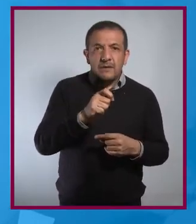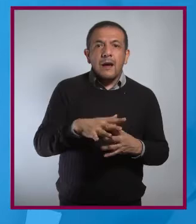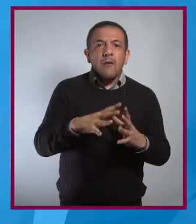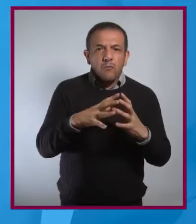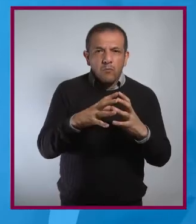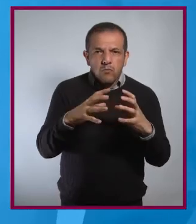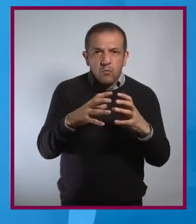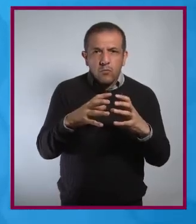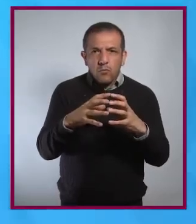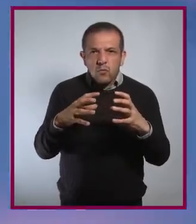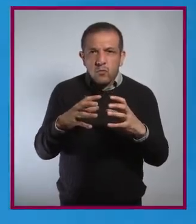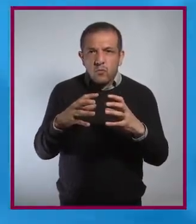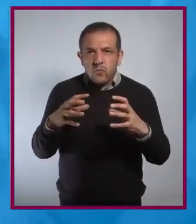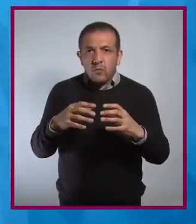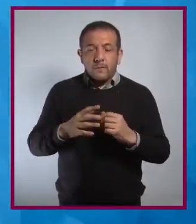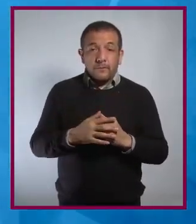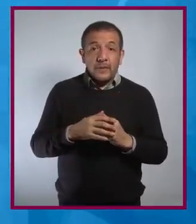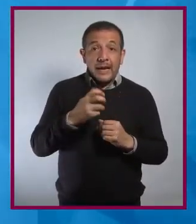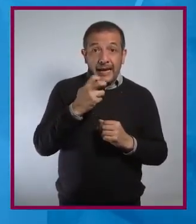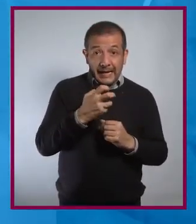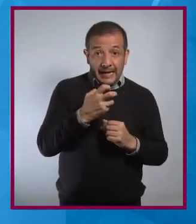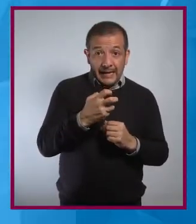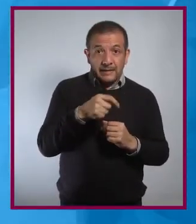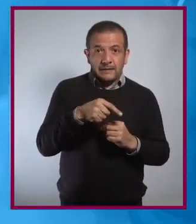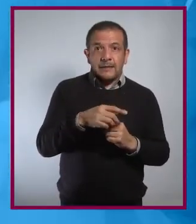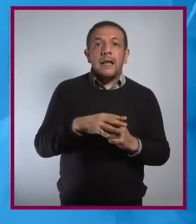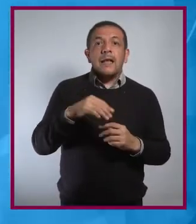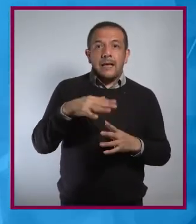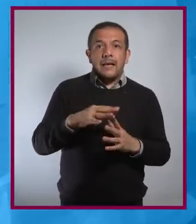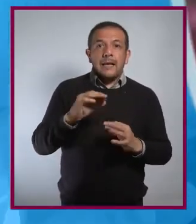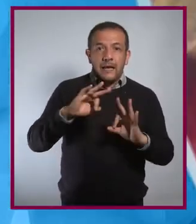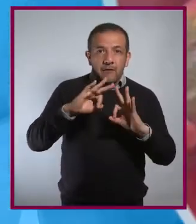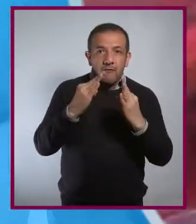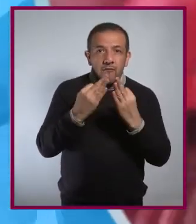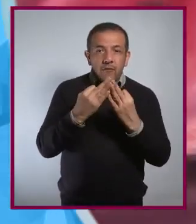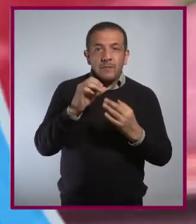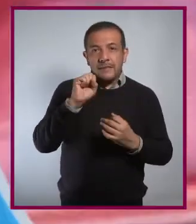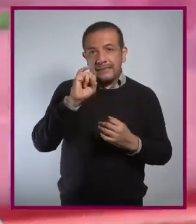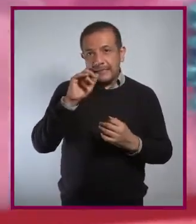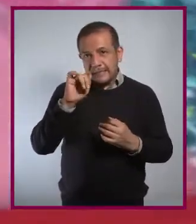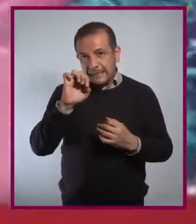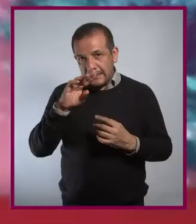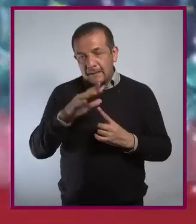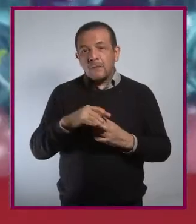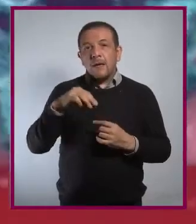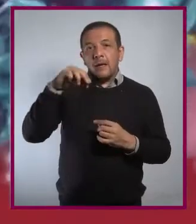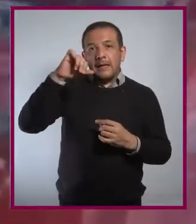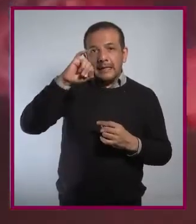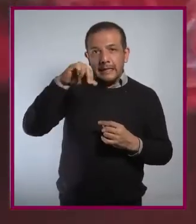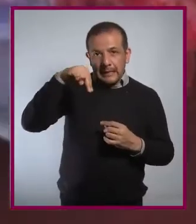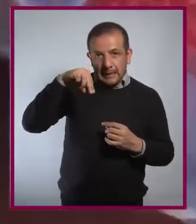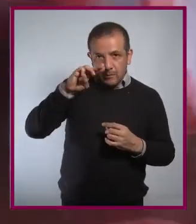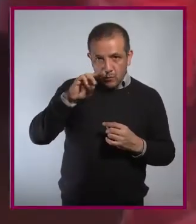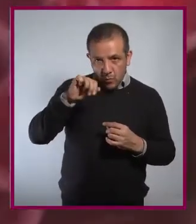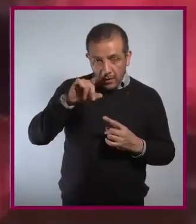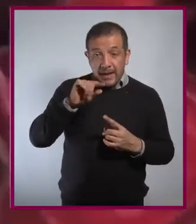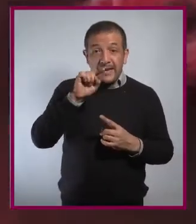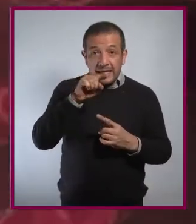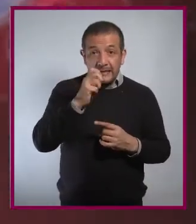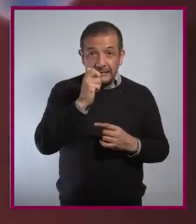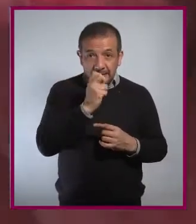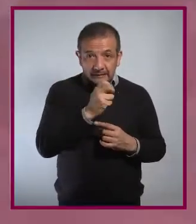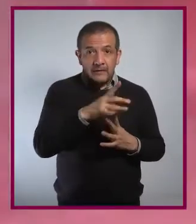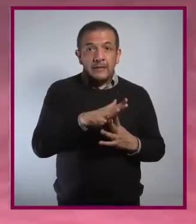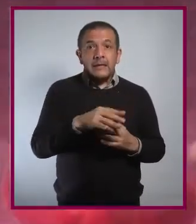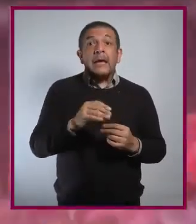a inflamación. Aquí participa el sistema inmune, el cual produce sustancias llamadas citocinas, que